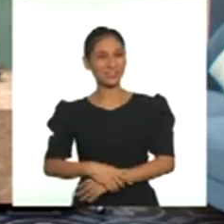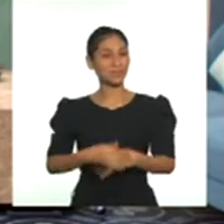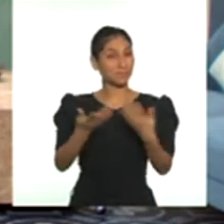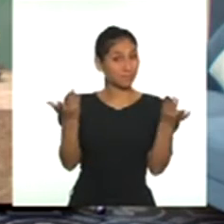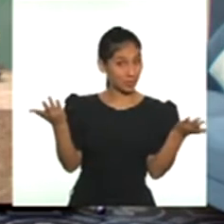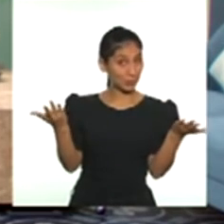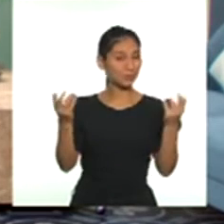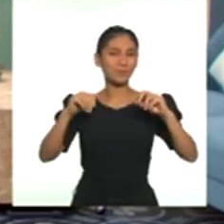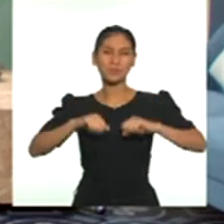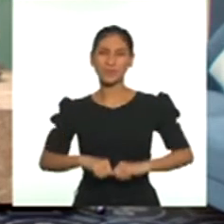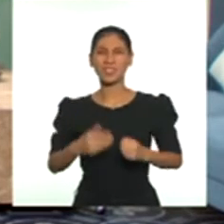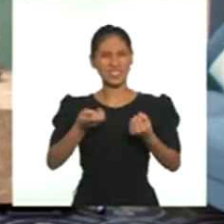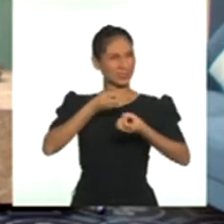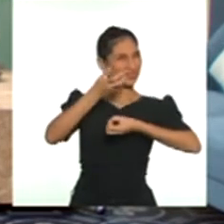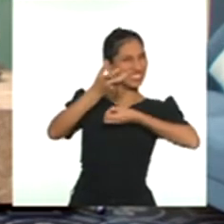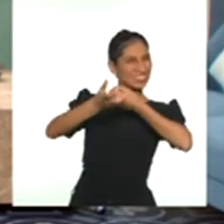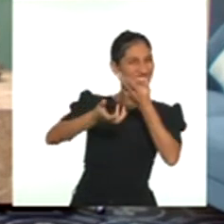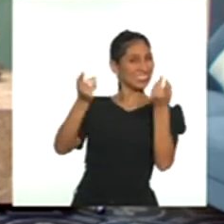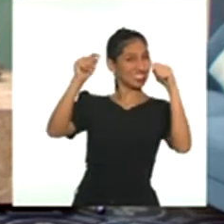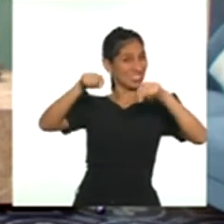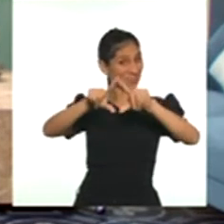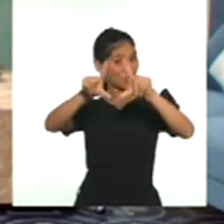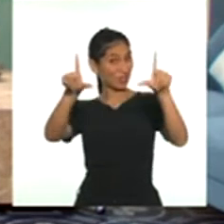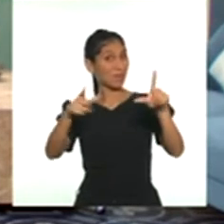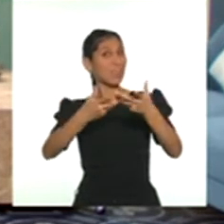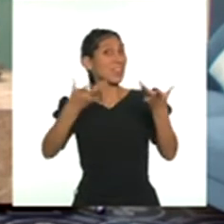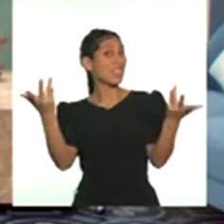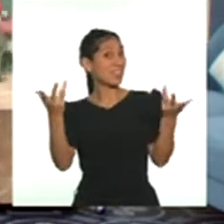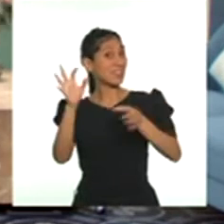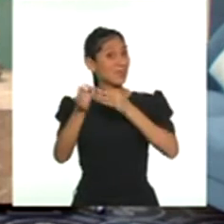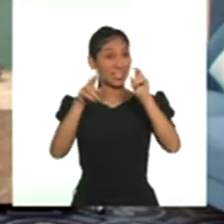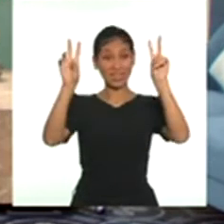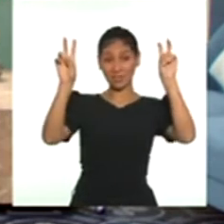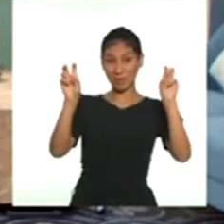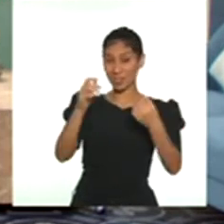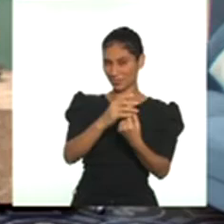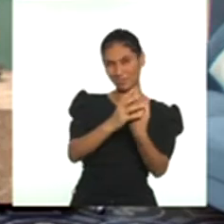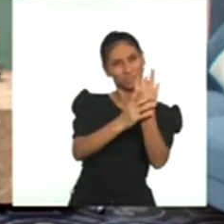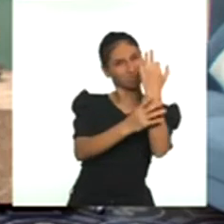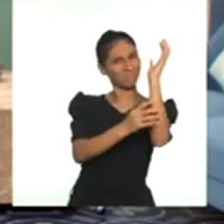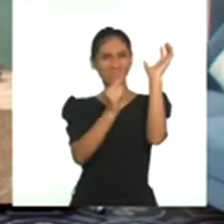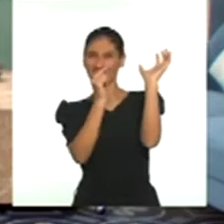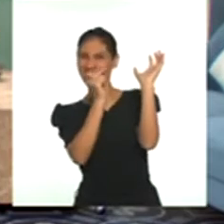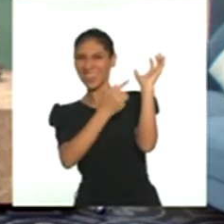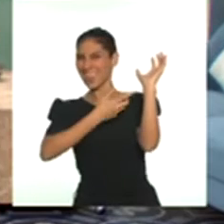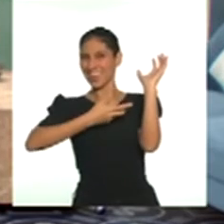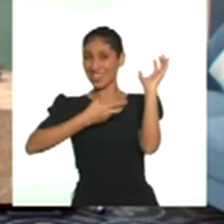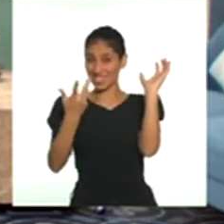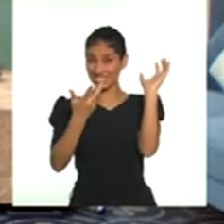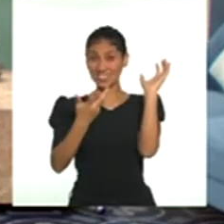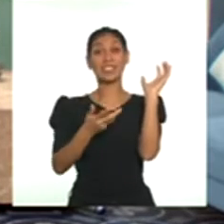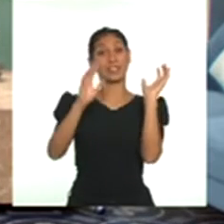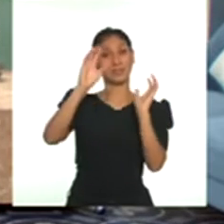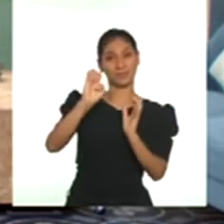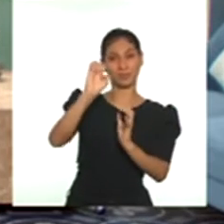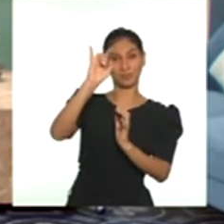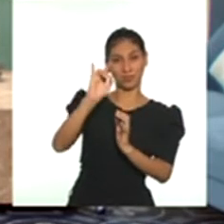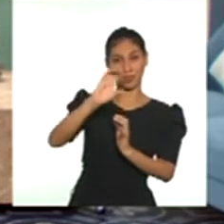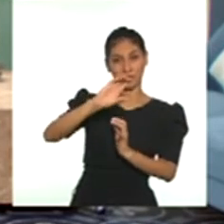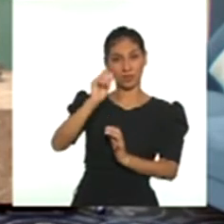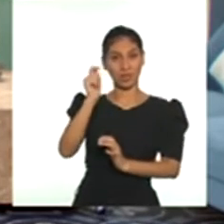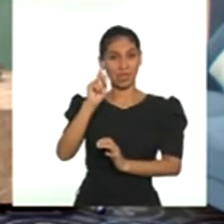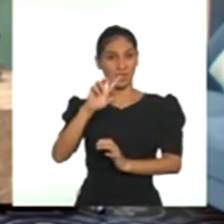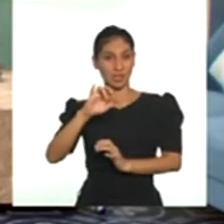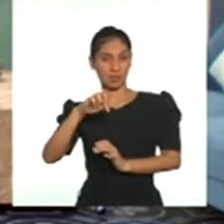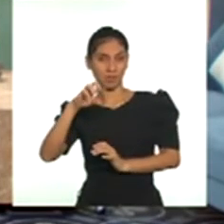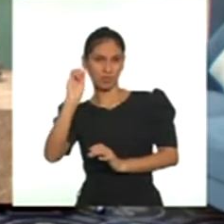de Educación. Bueno, quiero contarles que este programa tratará de esta planta, que es eucalipto. Y